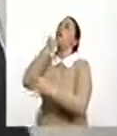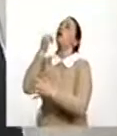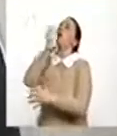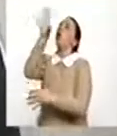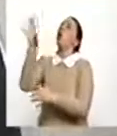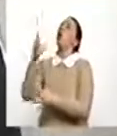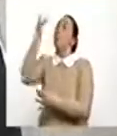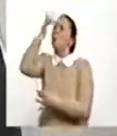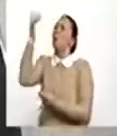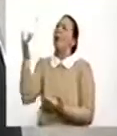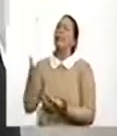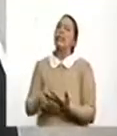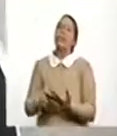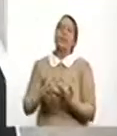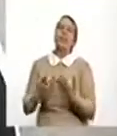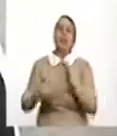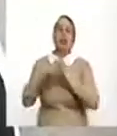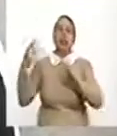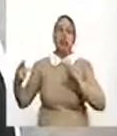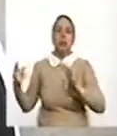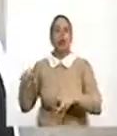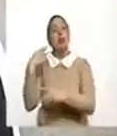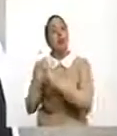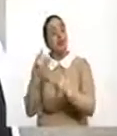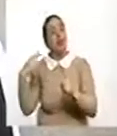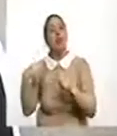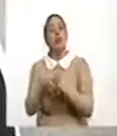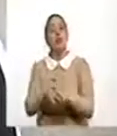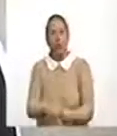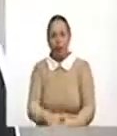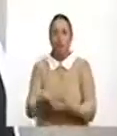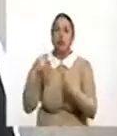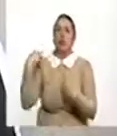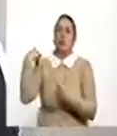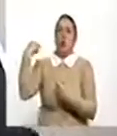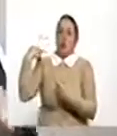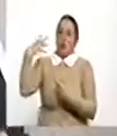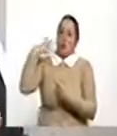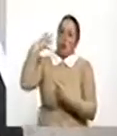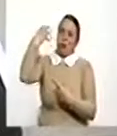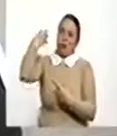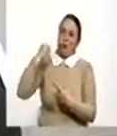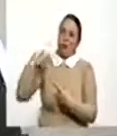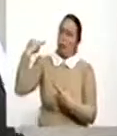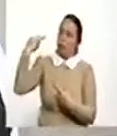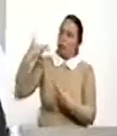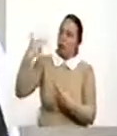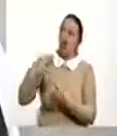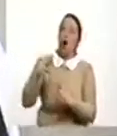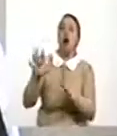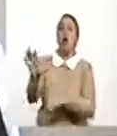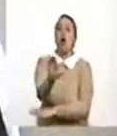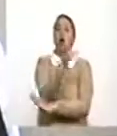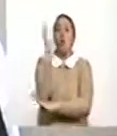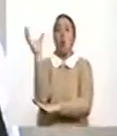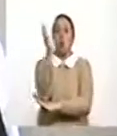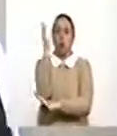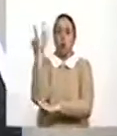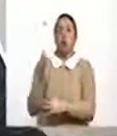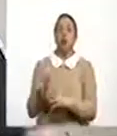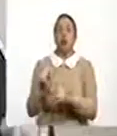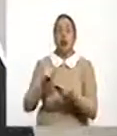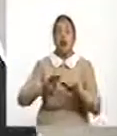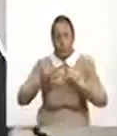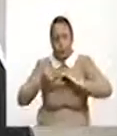Estado colombiano era paramilitar, sino que le hace daño a la historia de Colombia, porque finalmente de eso se trata esa Jurisdicción Especial de